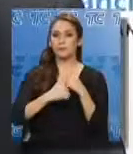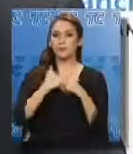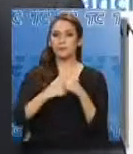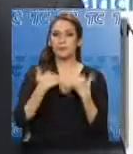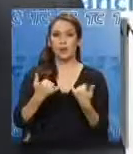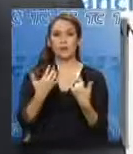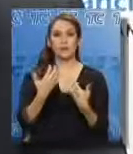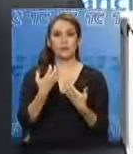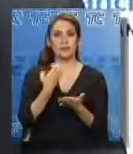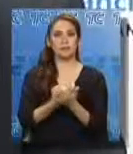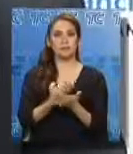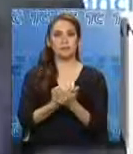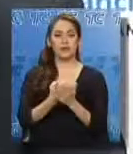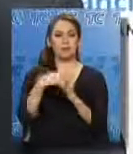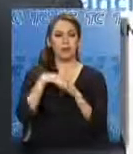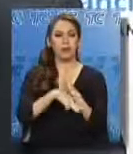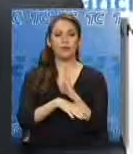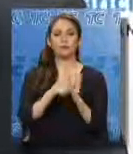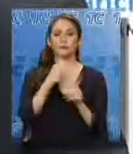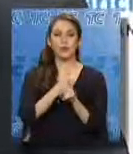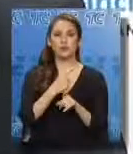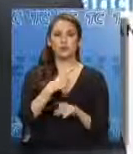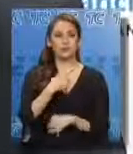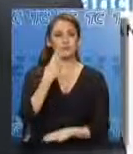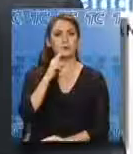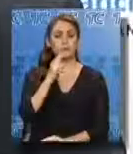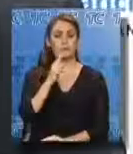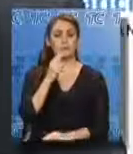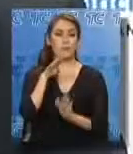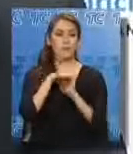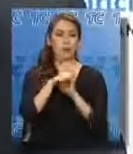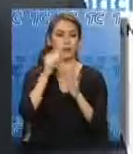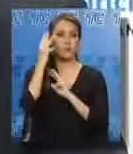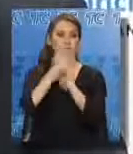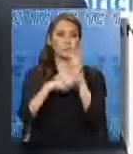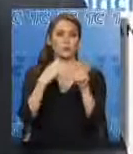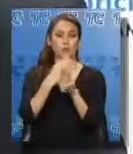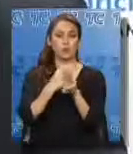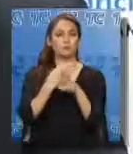pobreza debe ser disminuida. Nosotros como IFC y como Banco Mundial